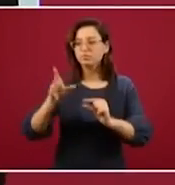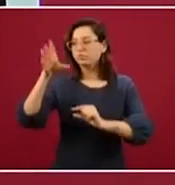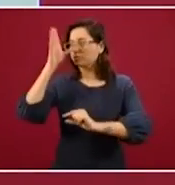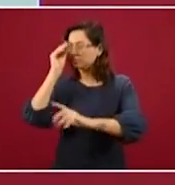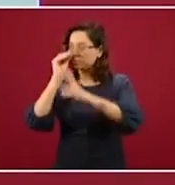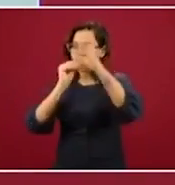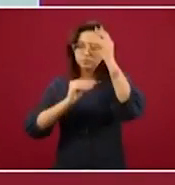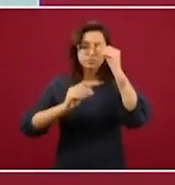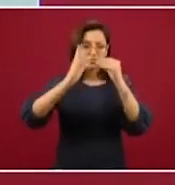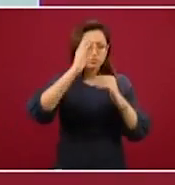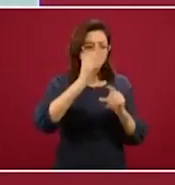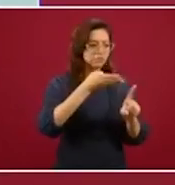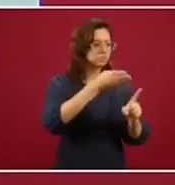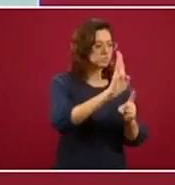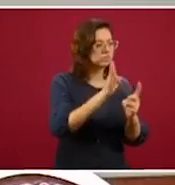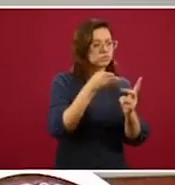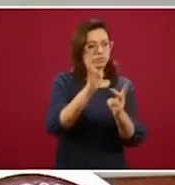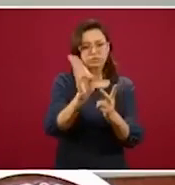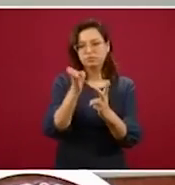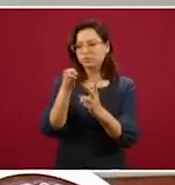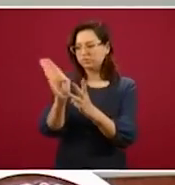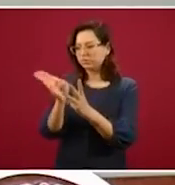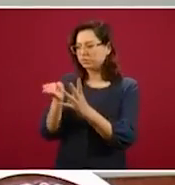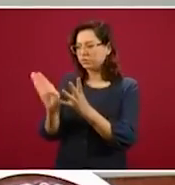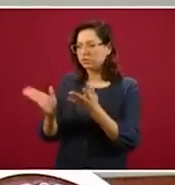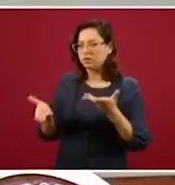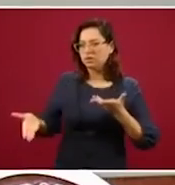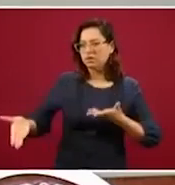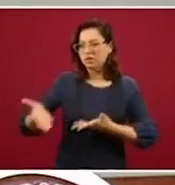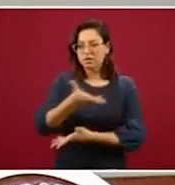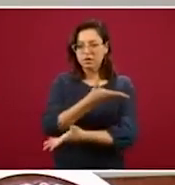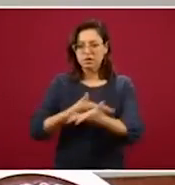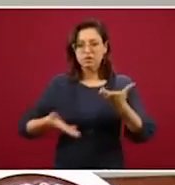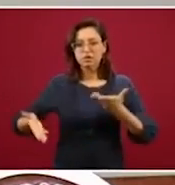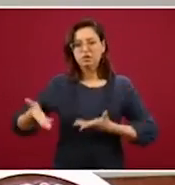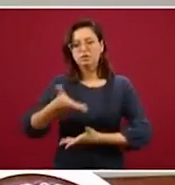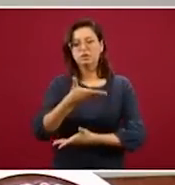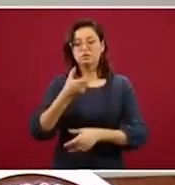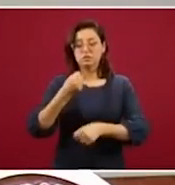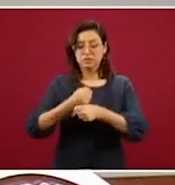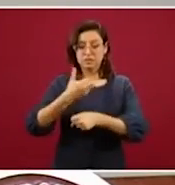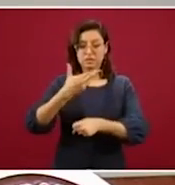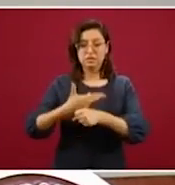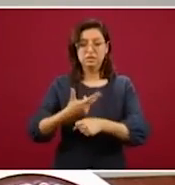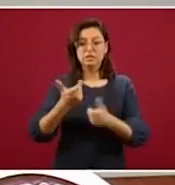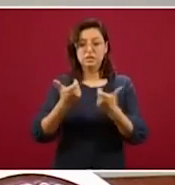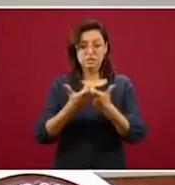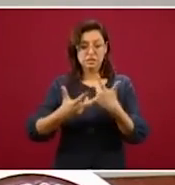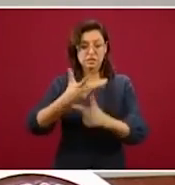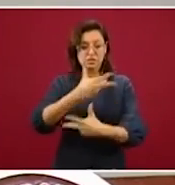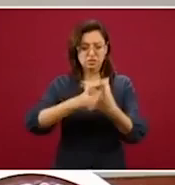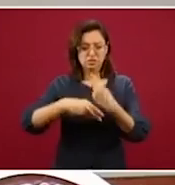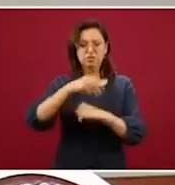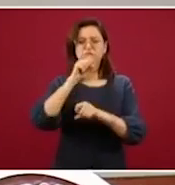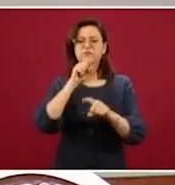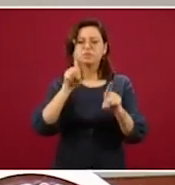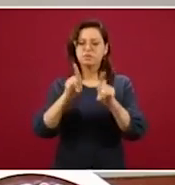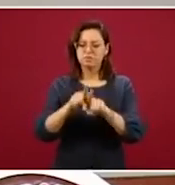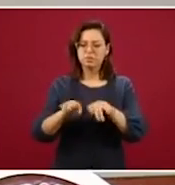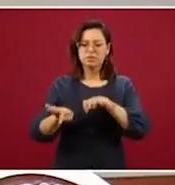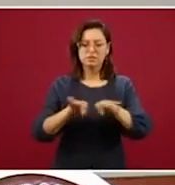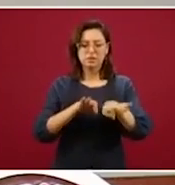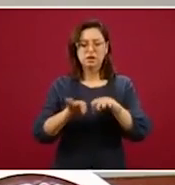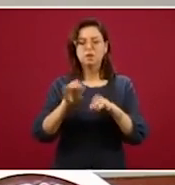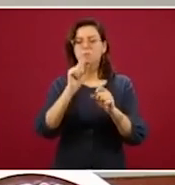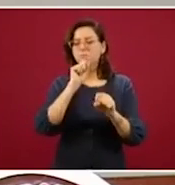transversales. Eso nos permite trabajar no solamente desde la Secretaría de Economía, sino con trabajo, también con la Secretaría de